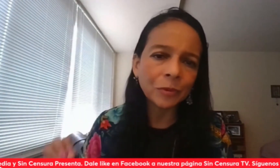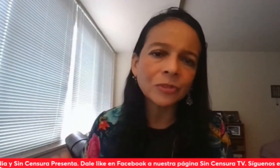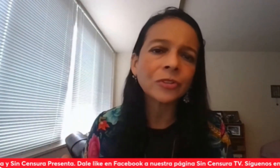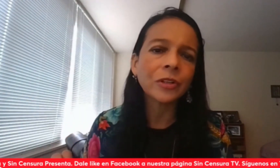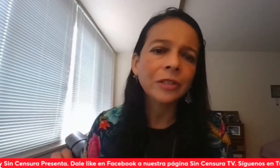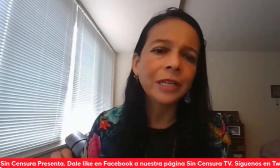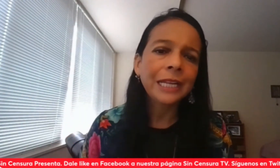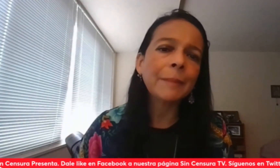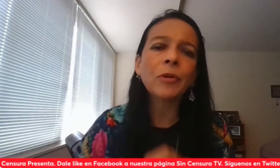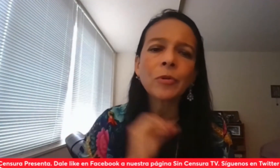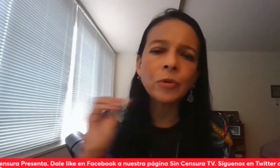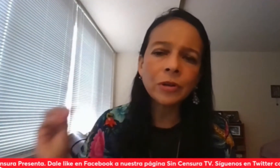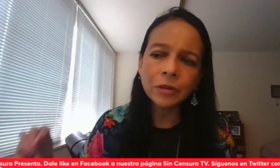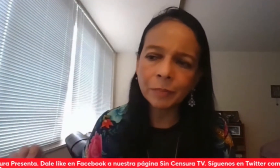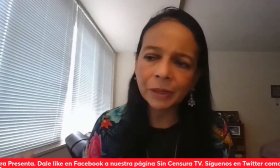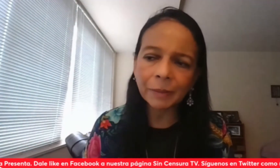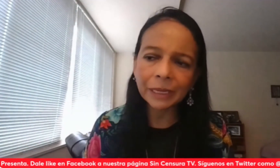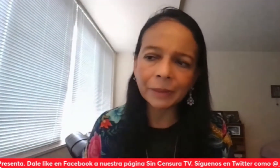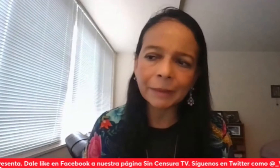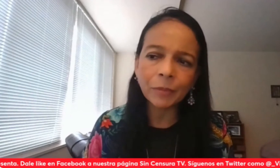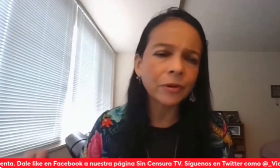de la oposición que por